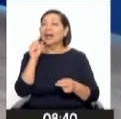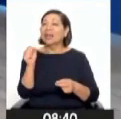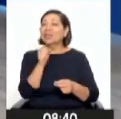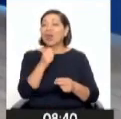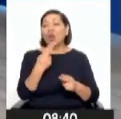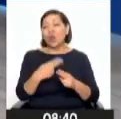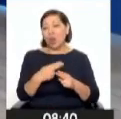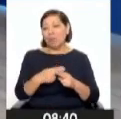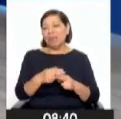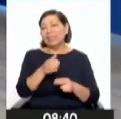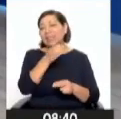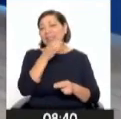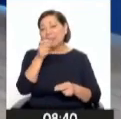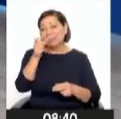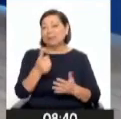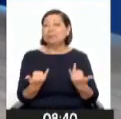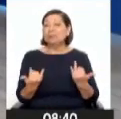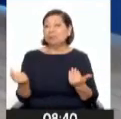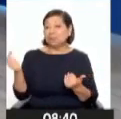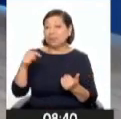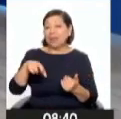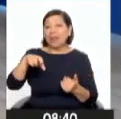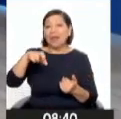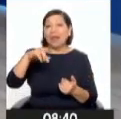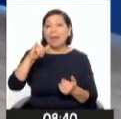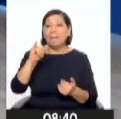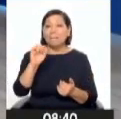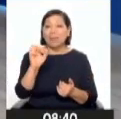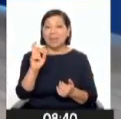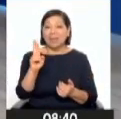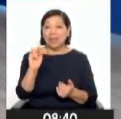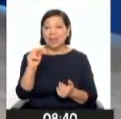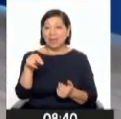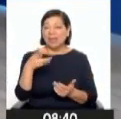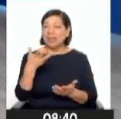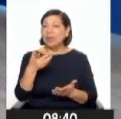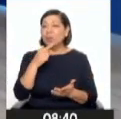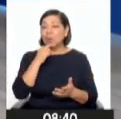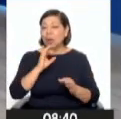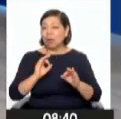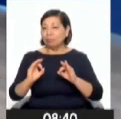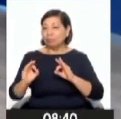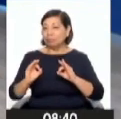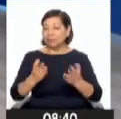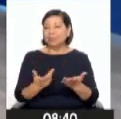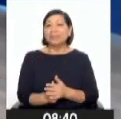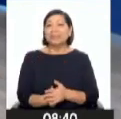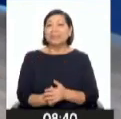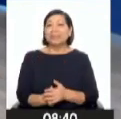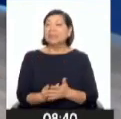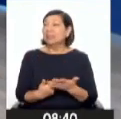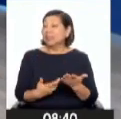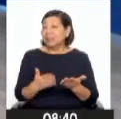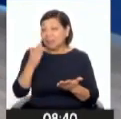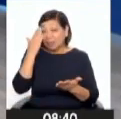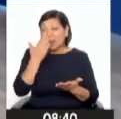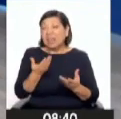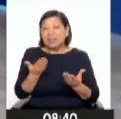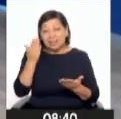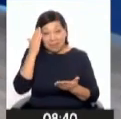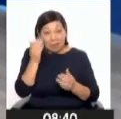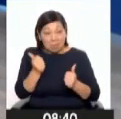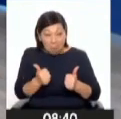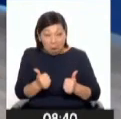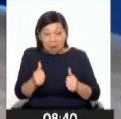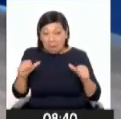bueno, sí. Está con nosotros Pierina, ella es nutricionista, nos va a comentar qué tanto sabemos de la cerveza,